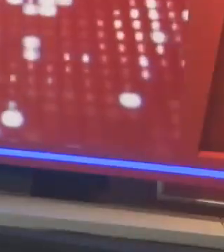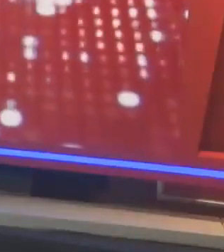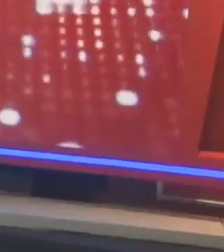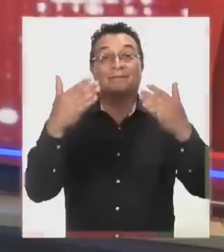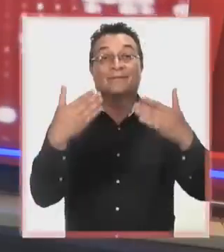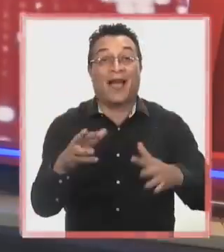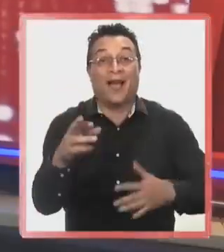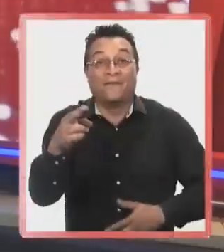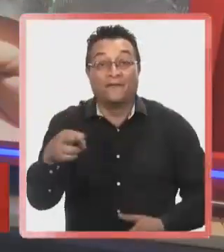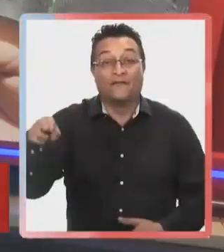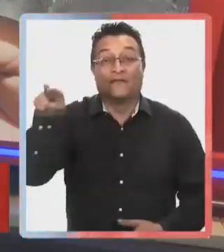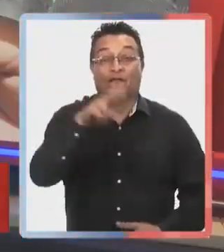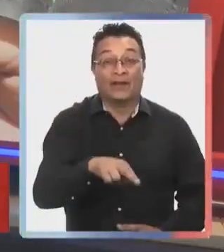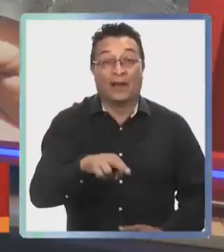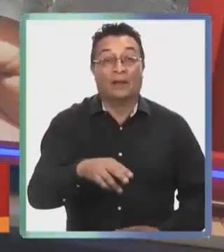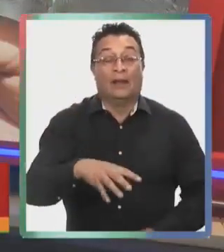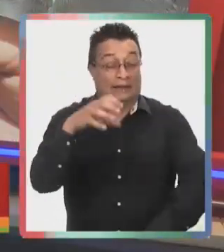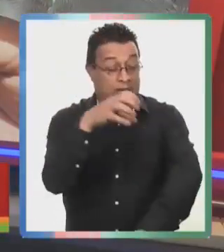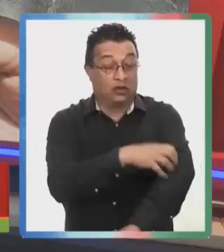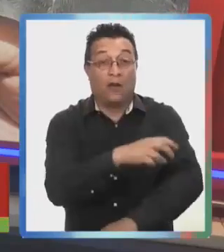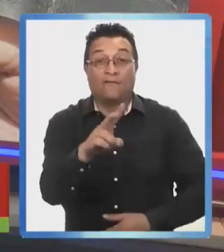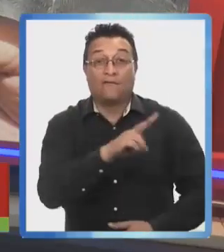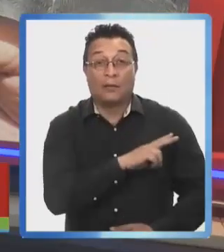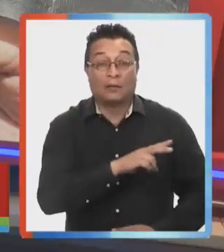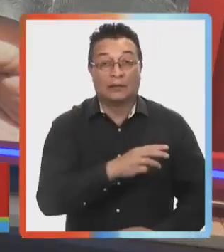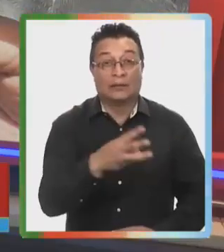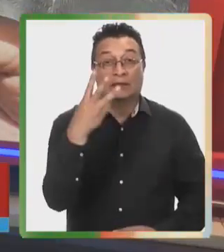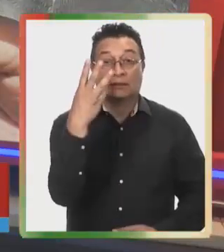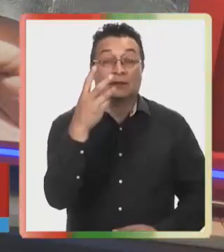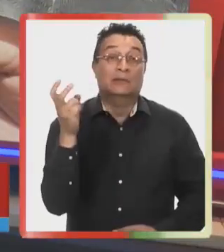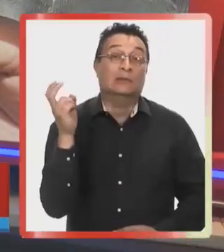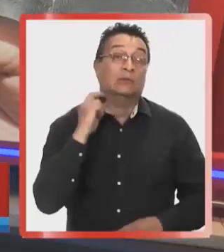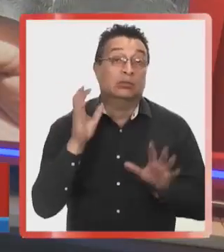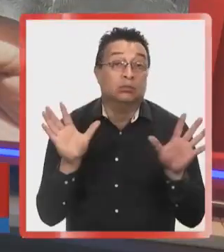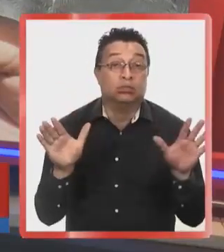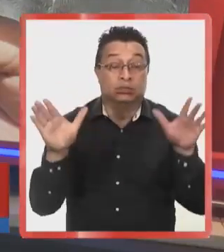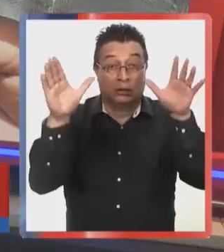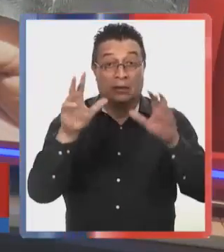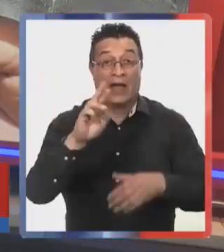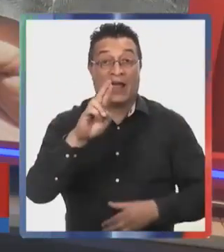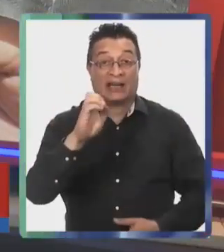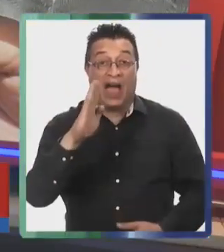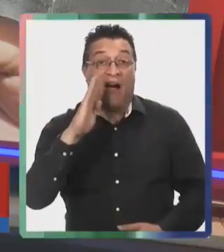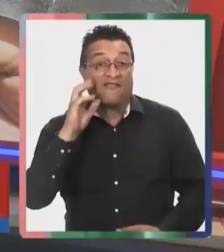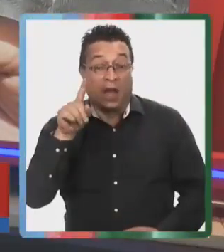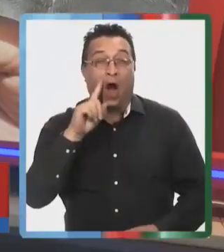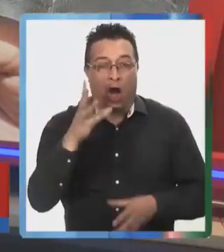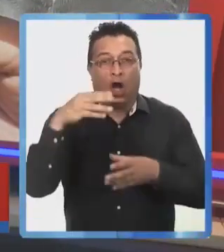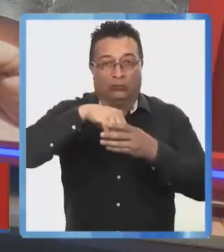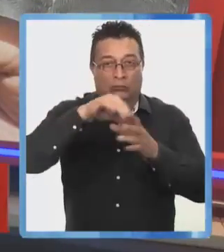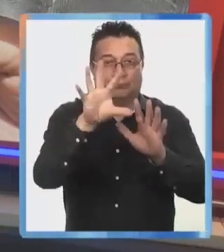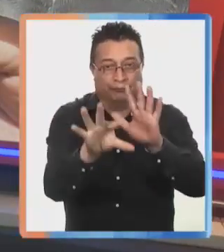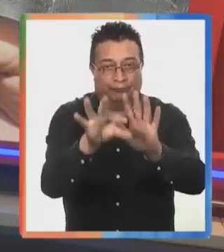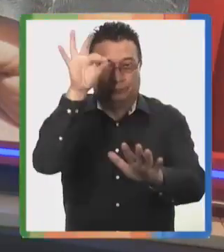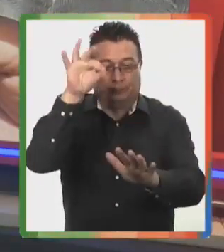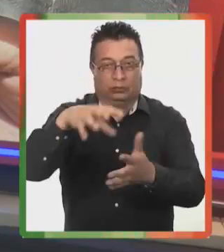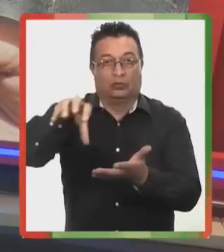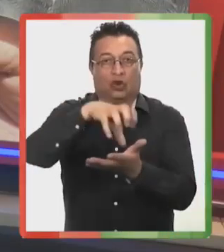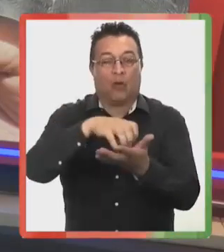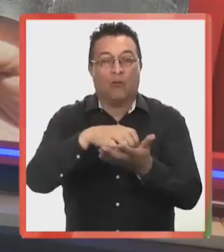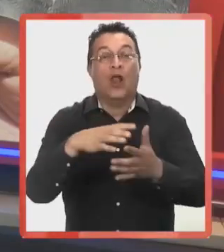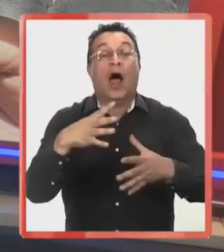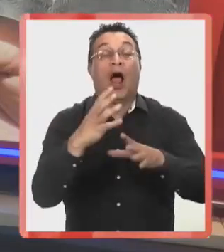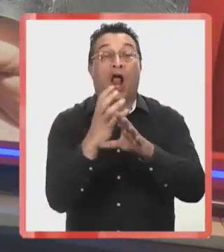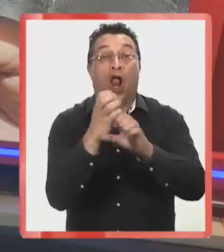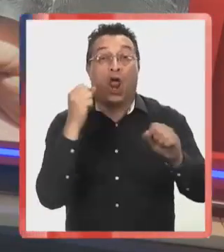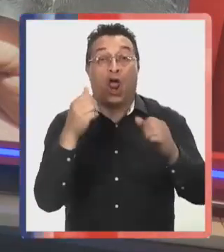Ya estamos de regreso. En la región de Valparaíso, tres murciélagos con rabia fueron encontrados durante los últimos días en las comunas de Los Andes